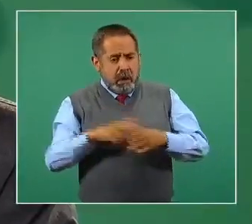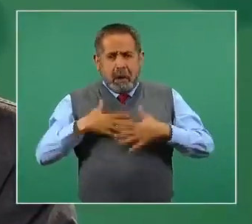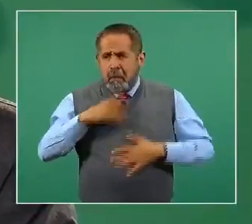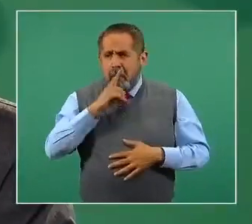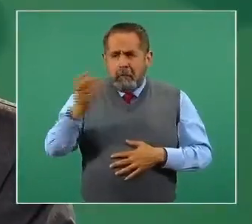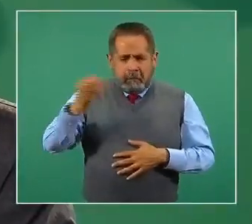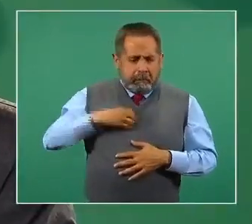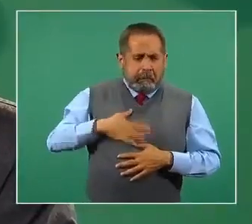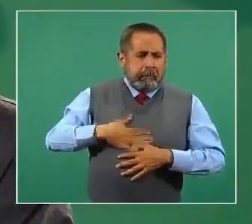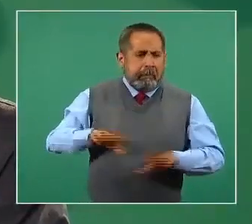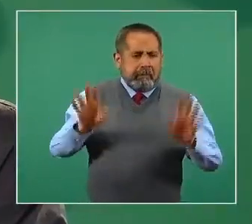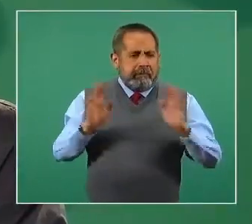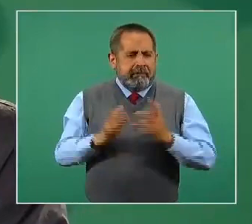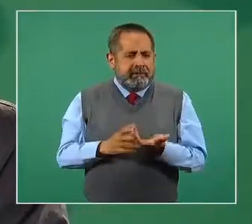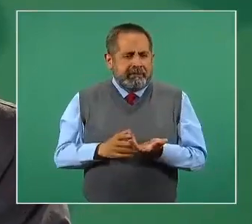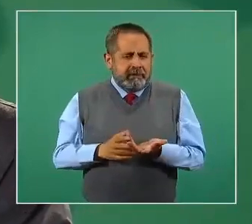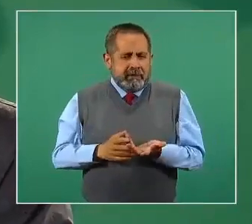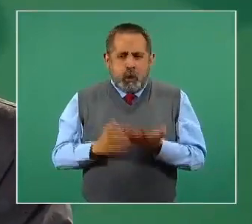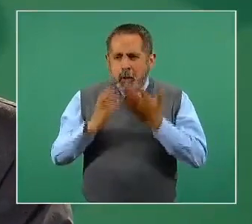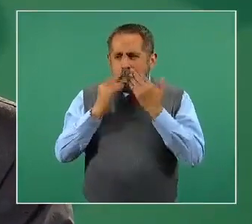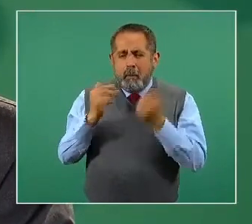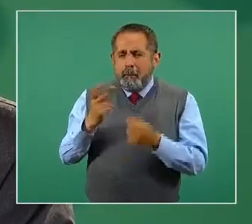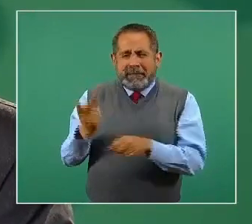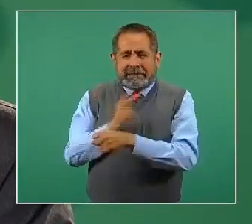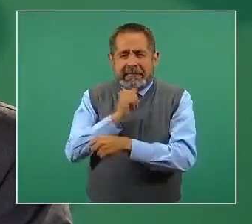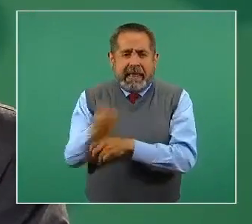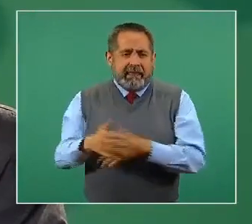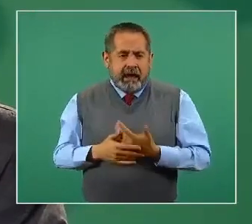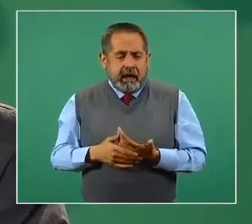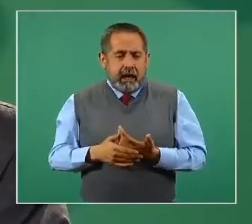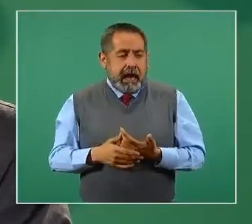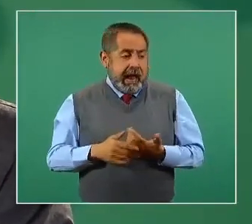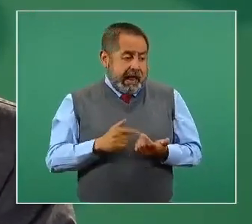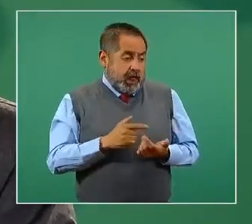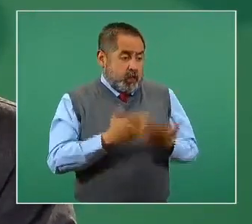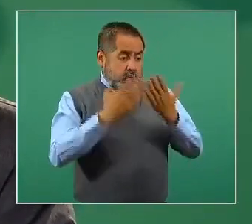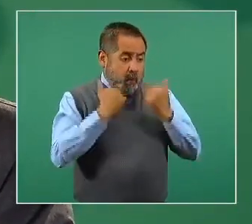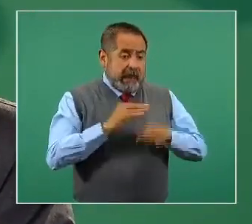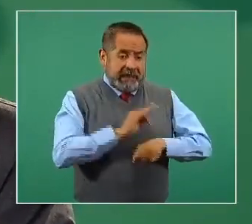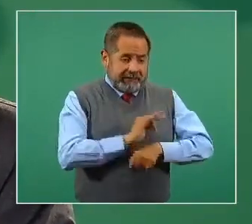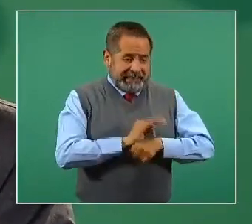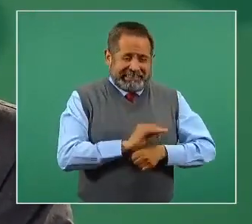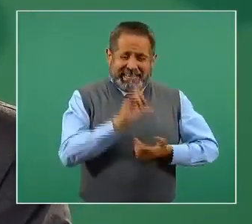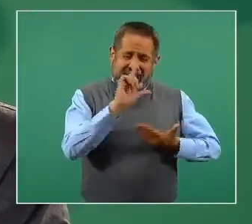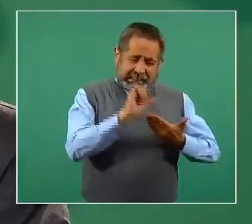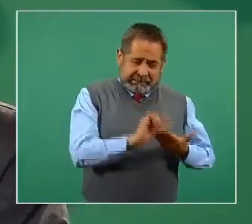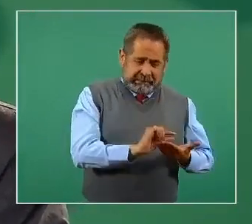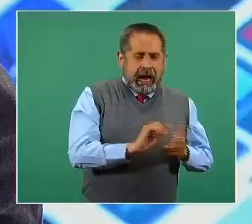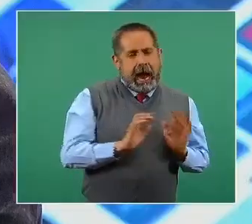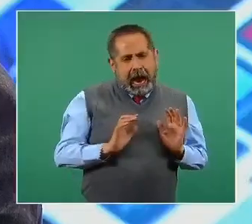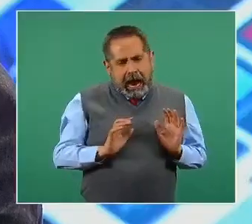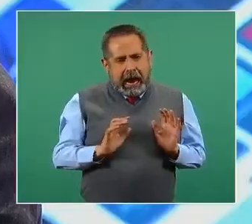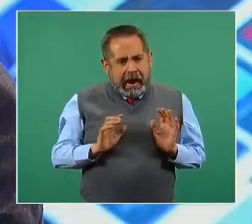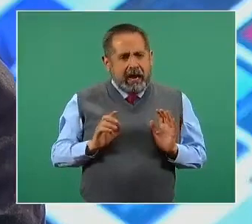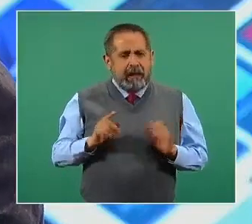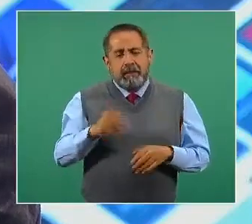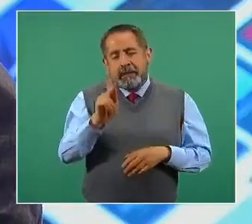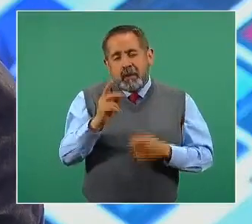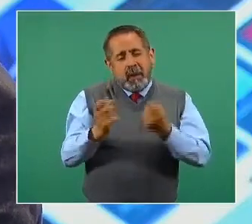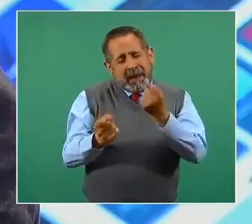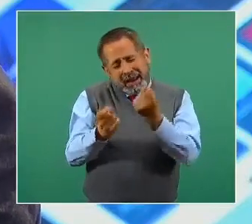seres humanos, de otra manera no causan esto. En algunos casos, que seguramente son un